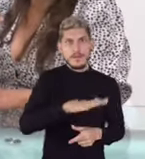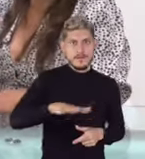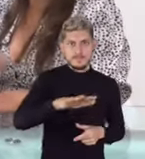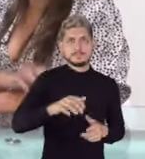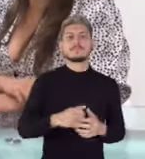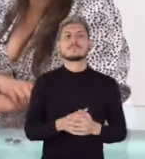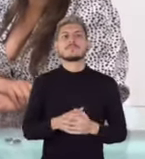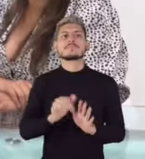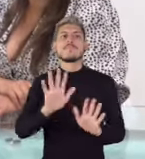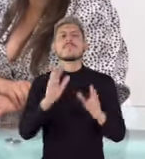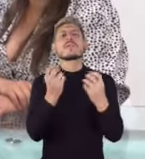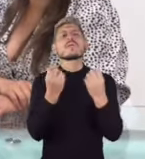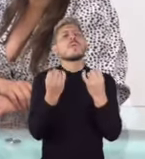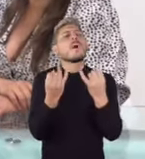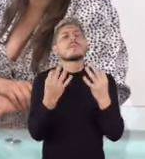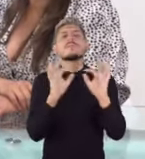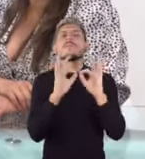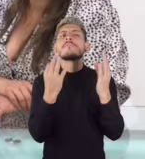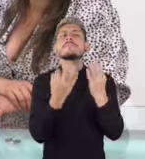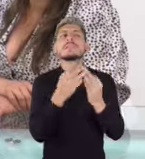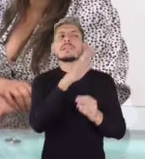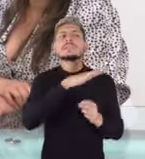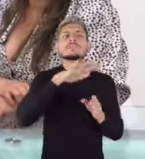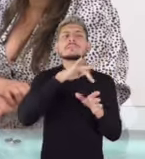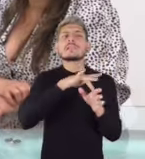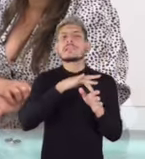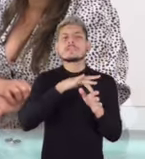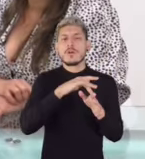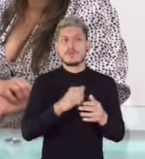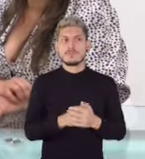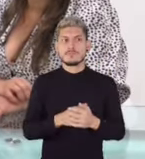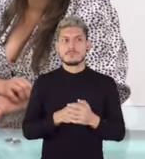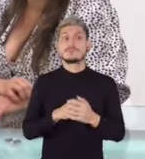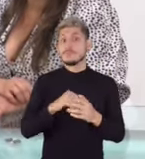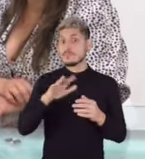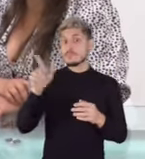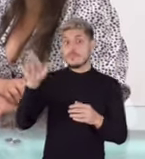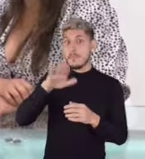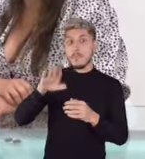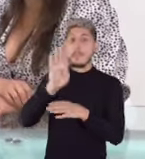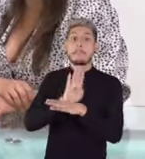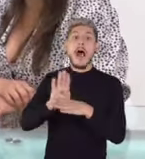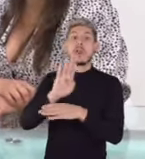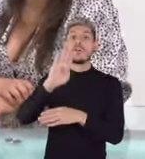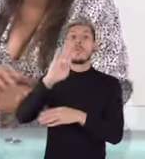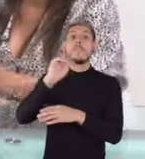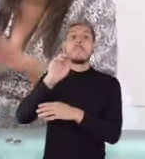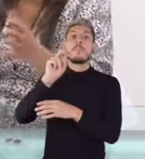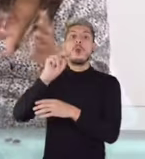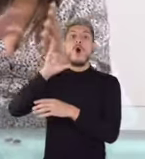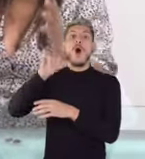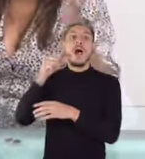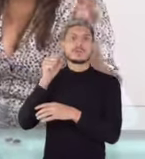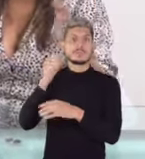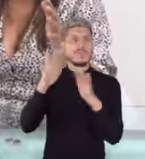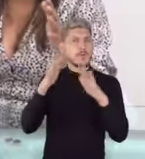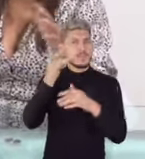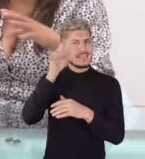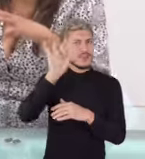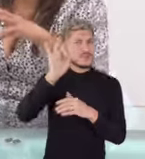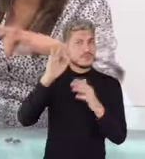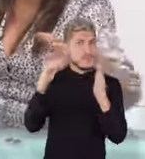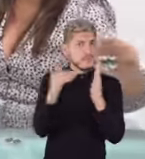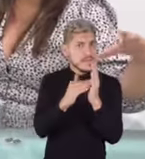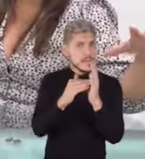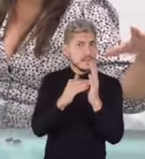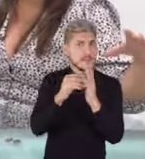menos estarían en riesgo por esta situación? En el río Moja somos 18.000 afectados. 18.000 afectados. Afectados. Para que un poco la gente se ubique,